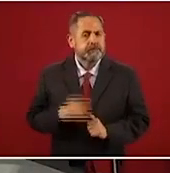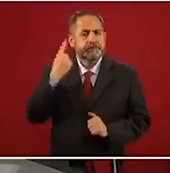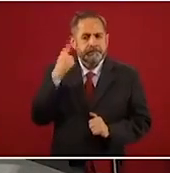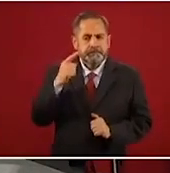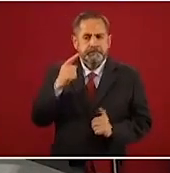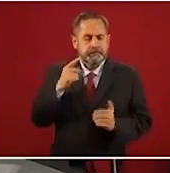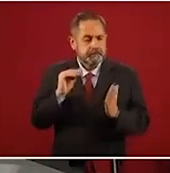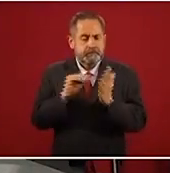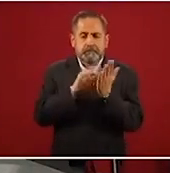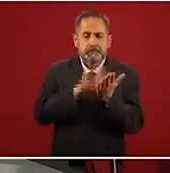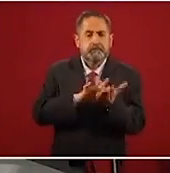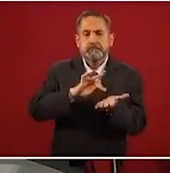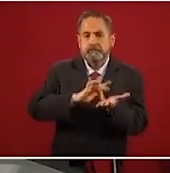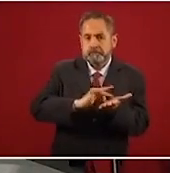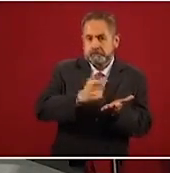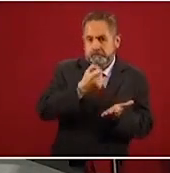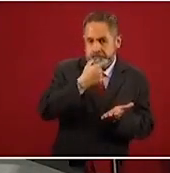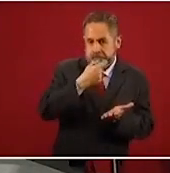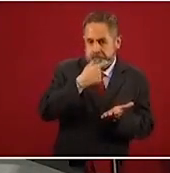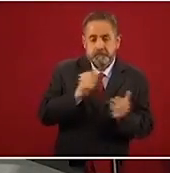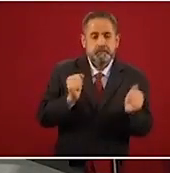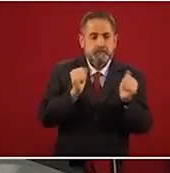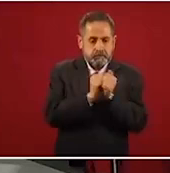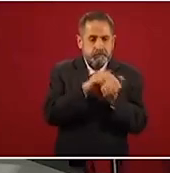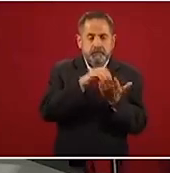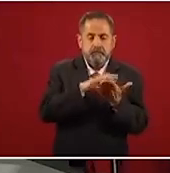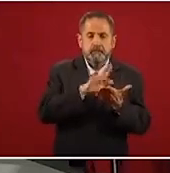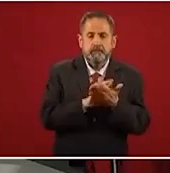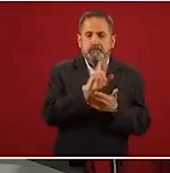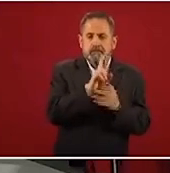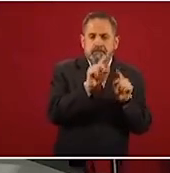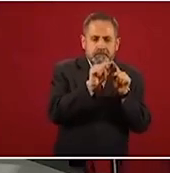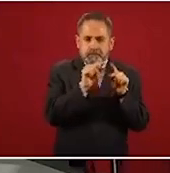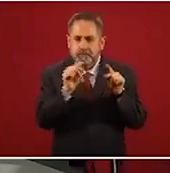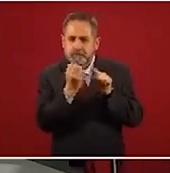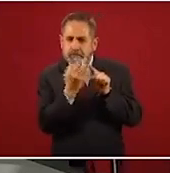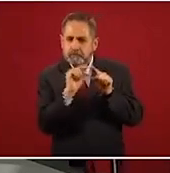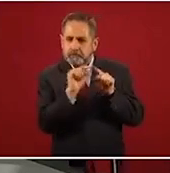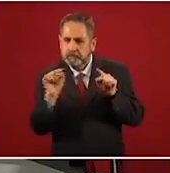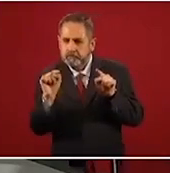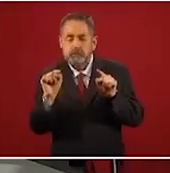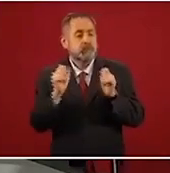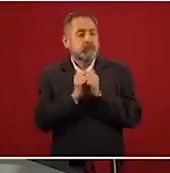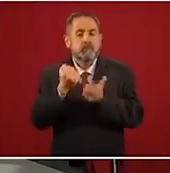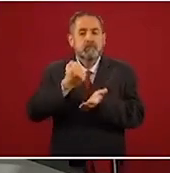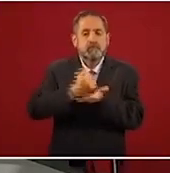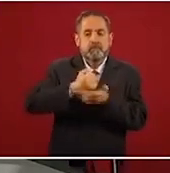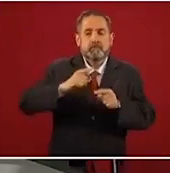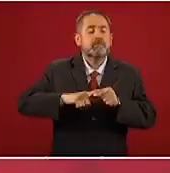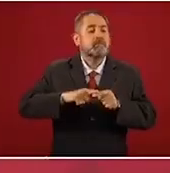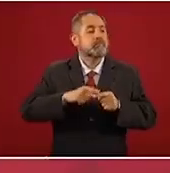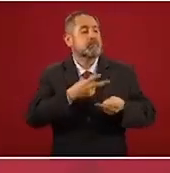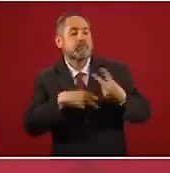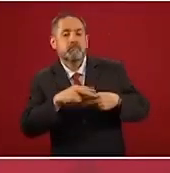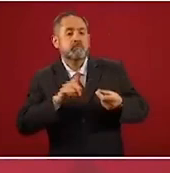sean medicamentos con registro de instituciones